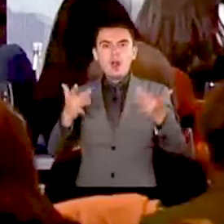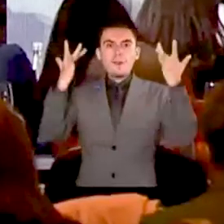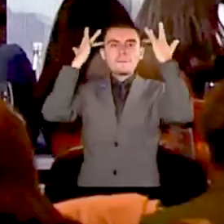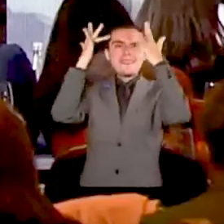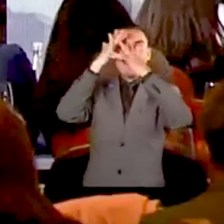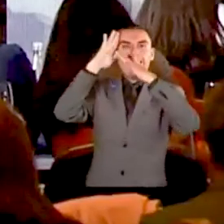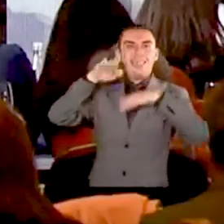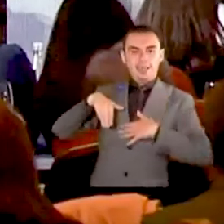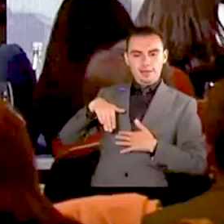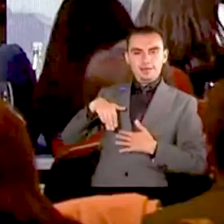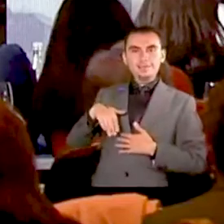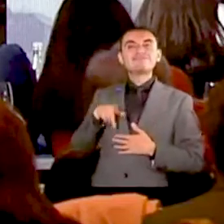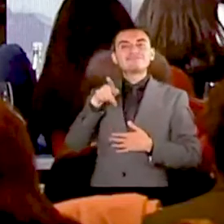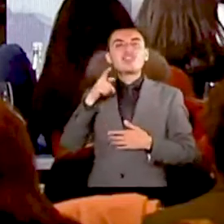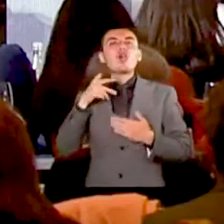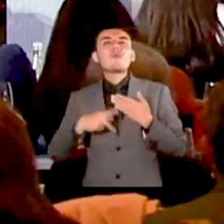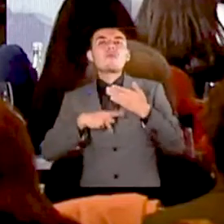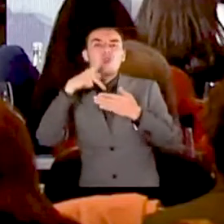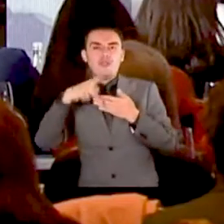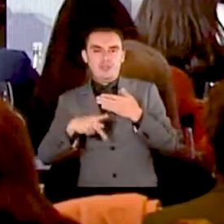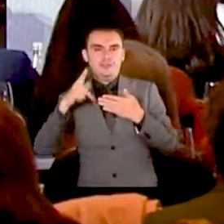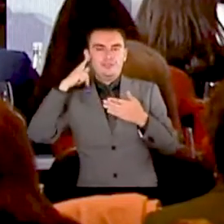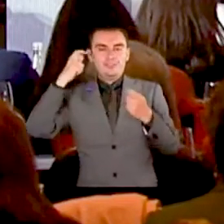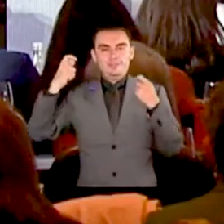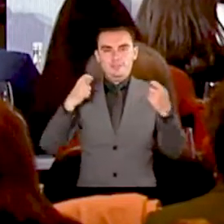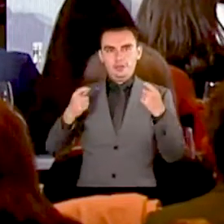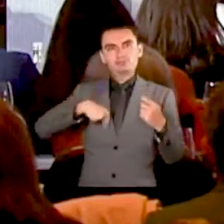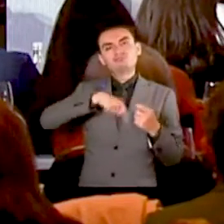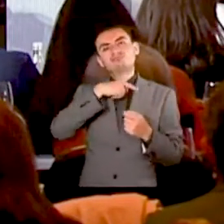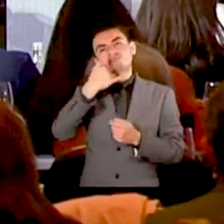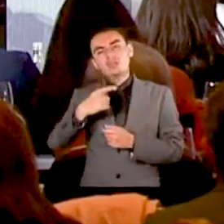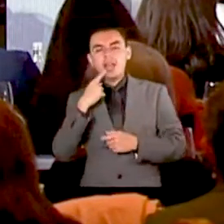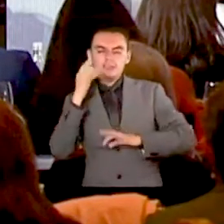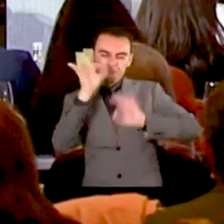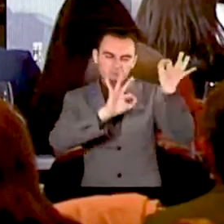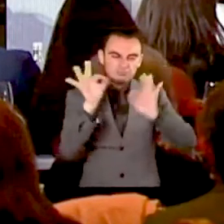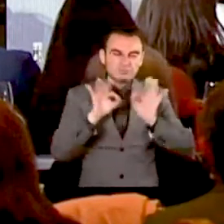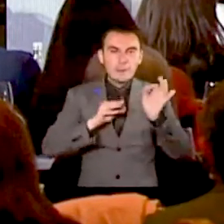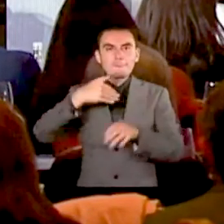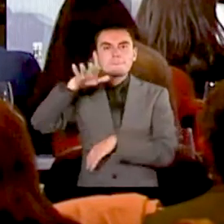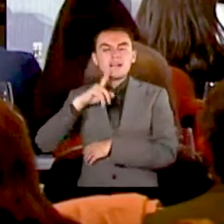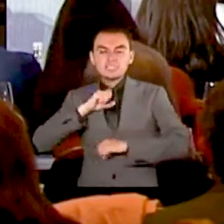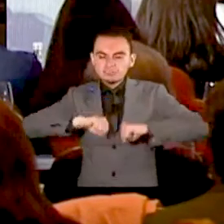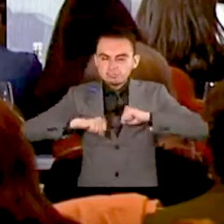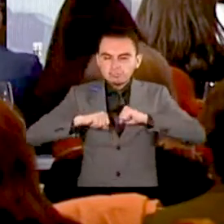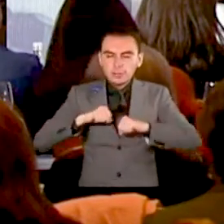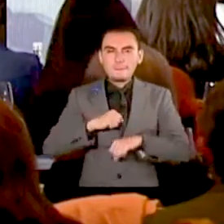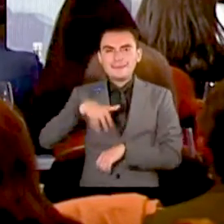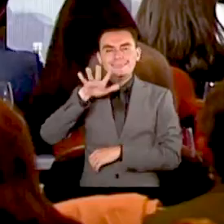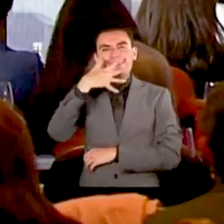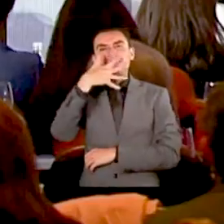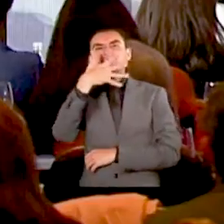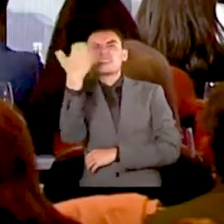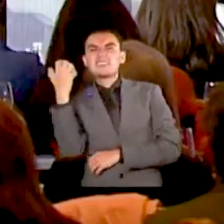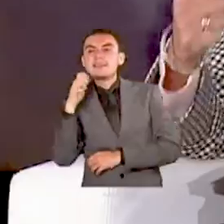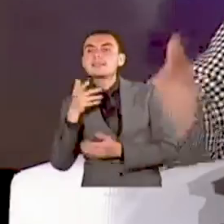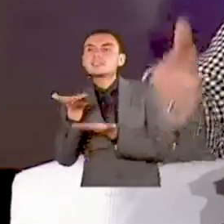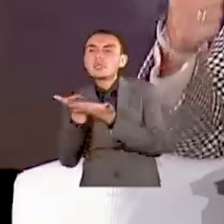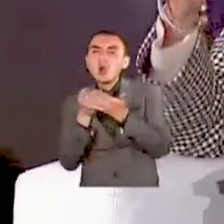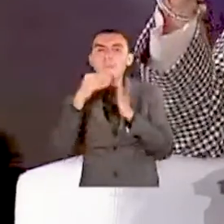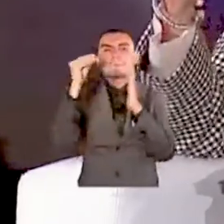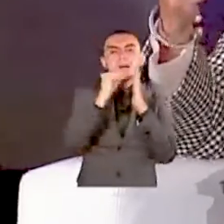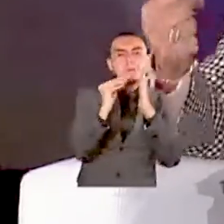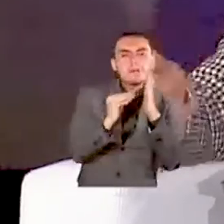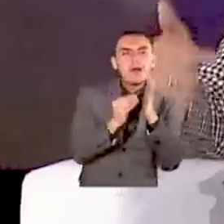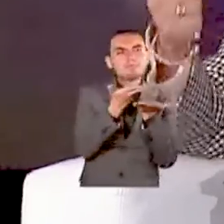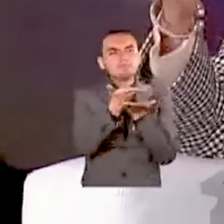ese proyecto estratégico donde hemos hecho más de 500 actuaciones y solicitudes entre